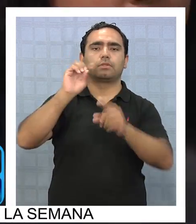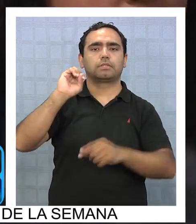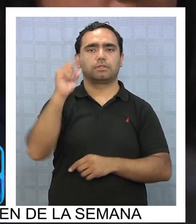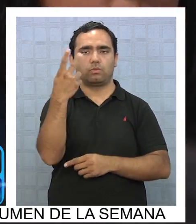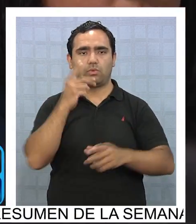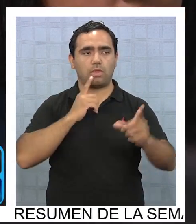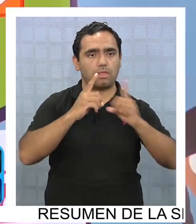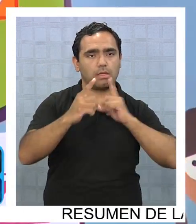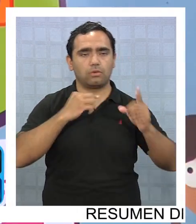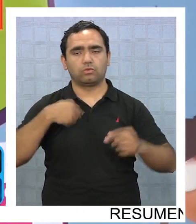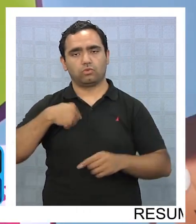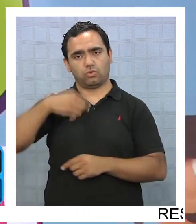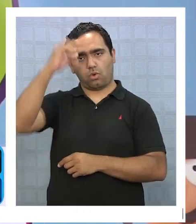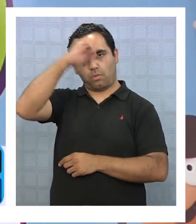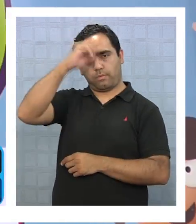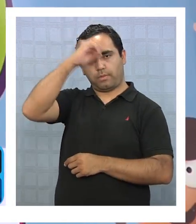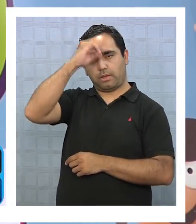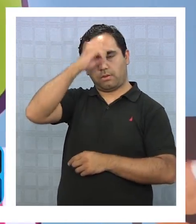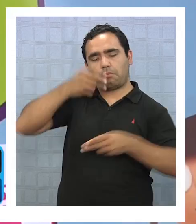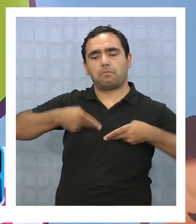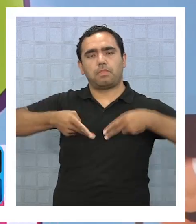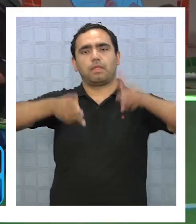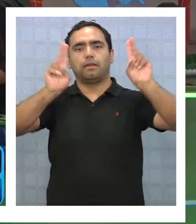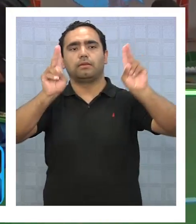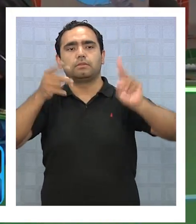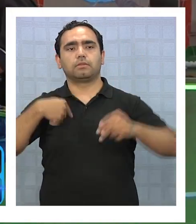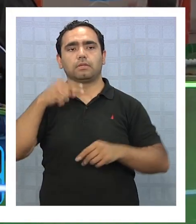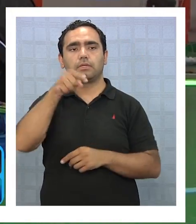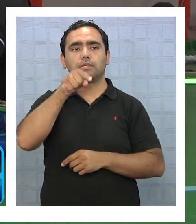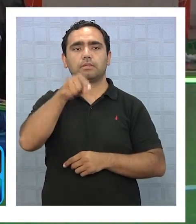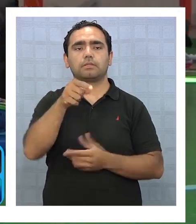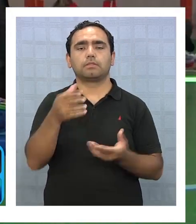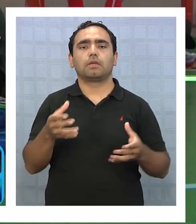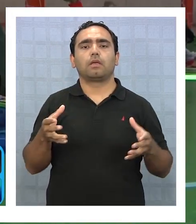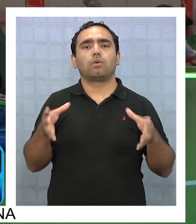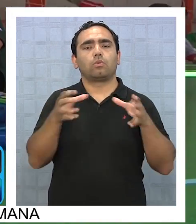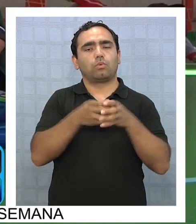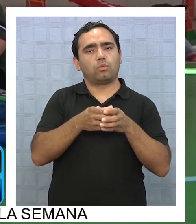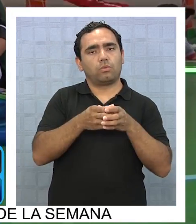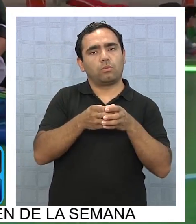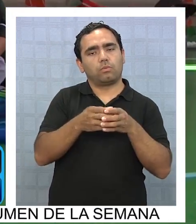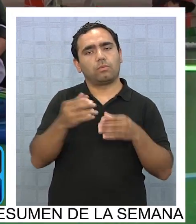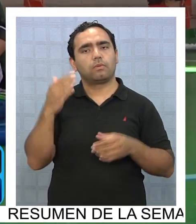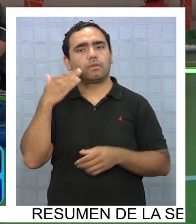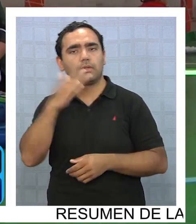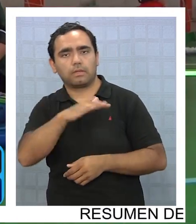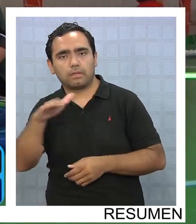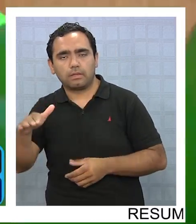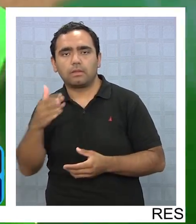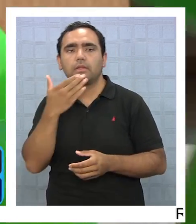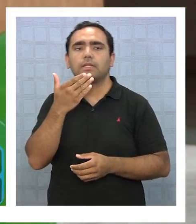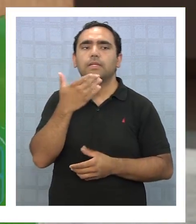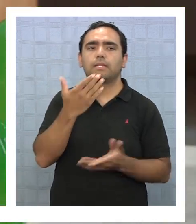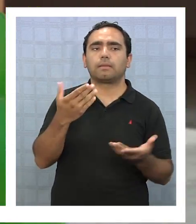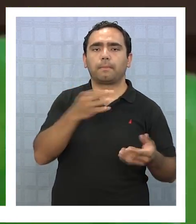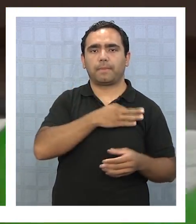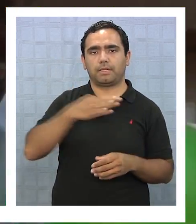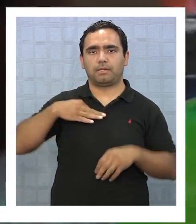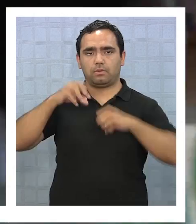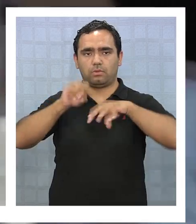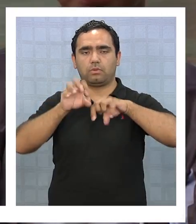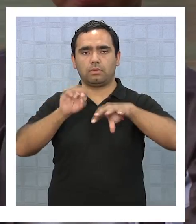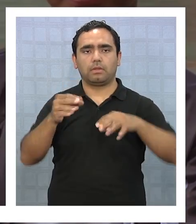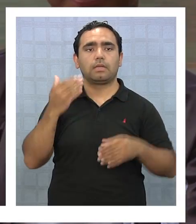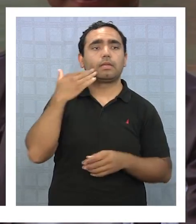Yo Opino Es Mi Derecho, instancia liderada por el Consejo de la Infancia y el Ministerio de Educación. La idea es que niños y